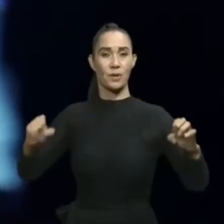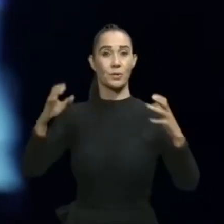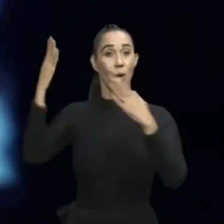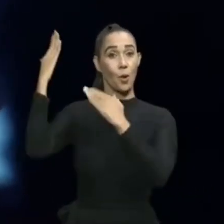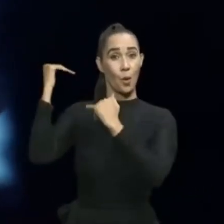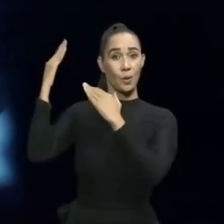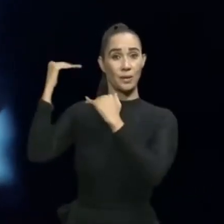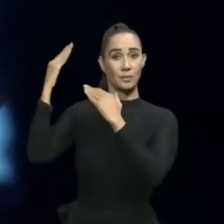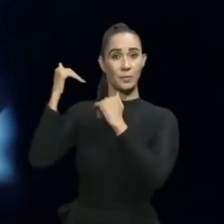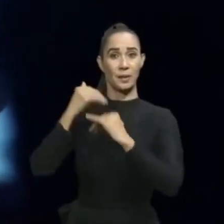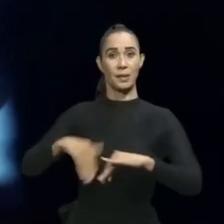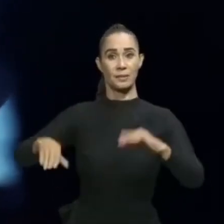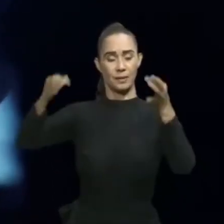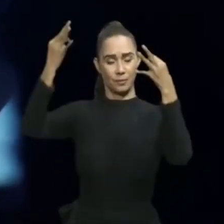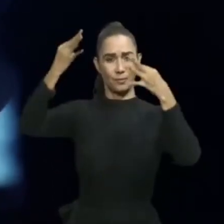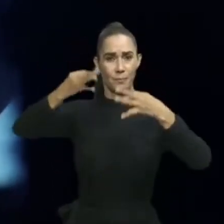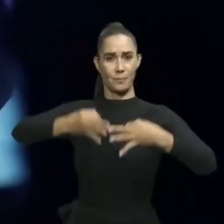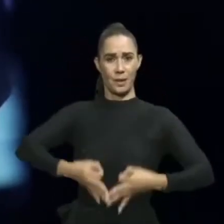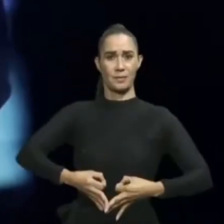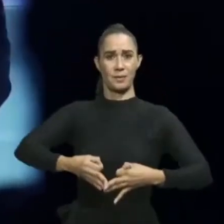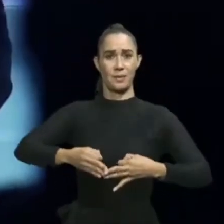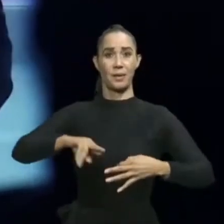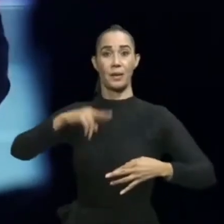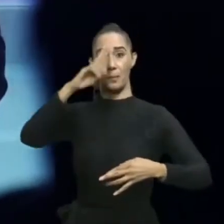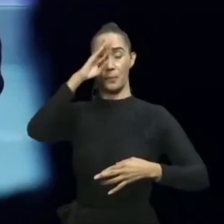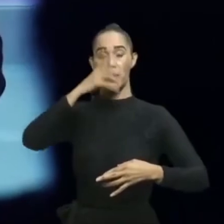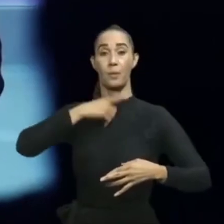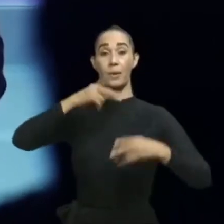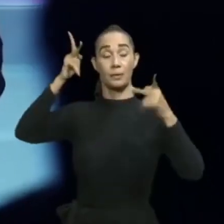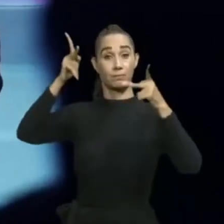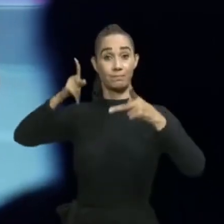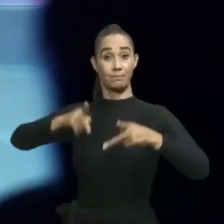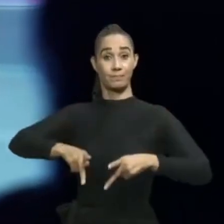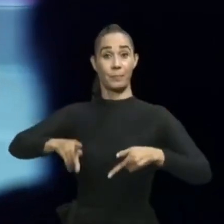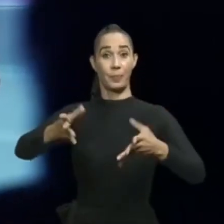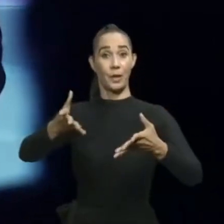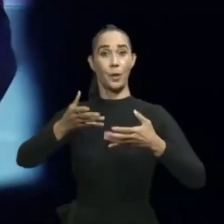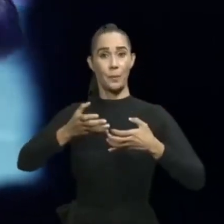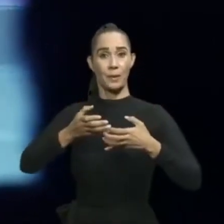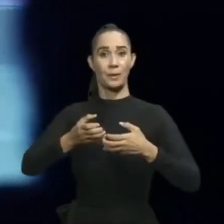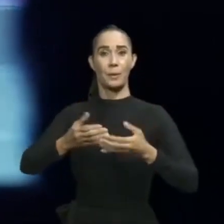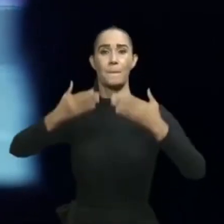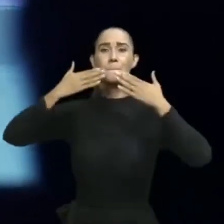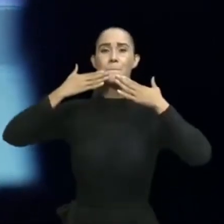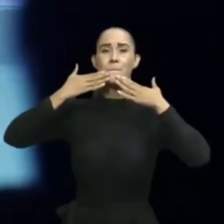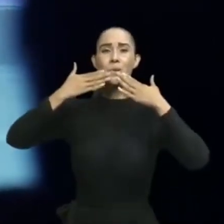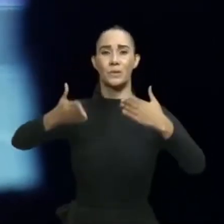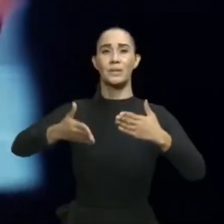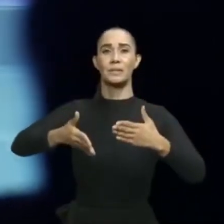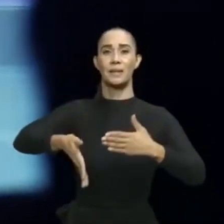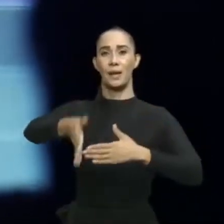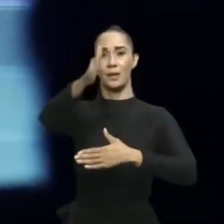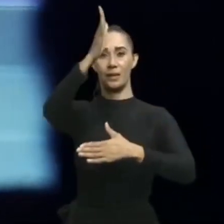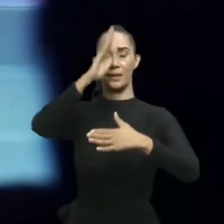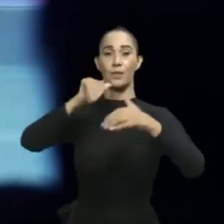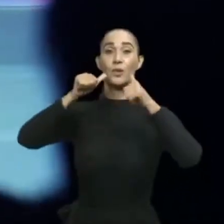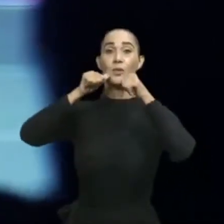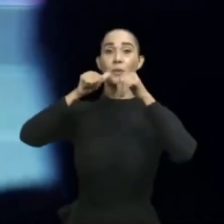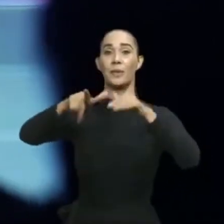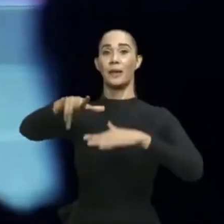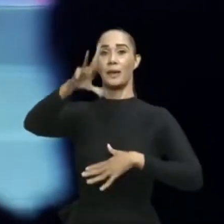esperanza y con paso firme nuestro país y nuestra gente se lo merece muchas gracias y que dios